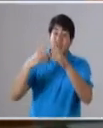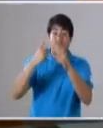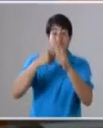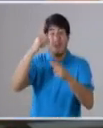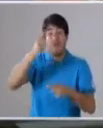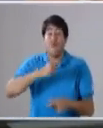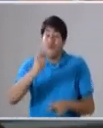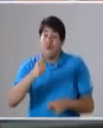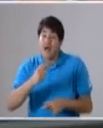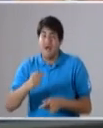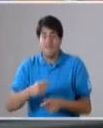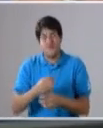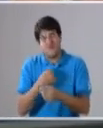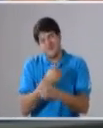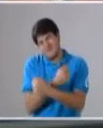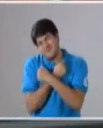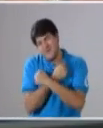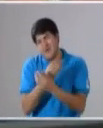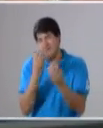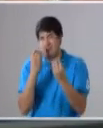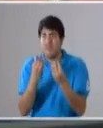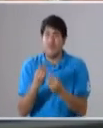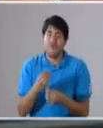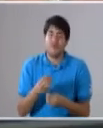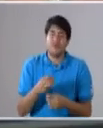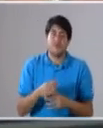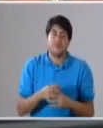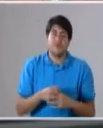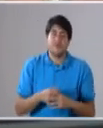vez que llego al Distrito Federal ando buscándole y nunca saber qué se hizo.